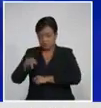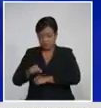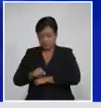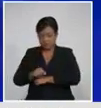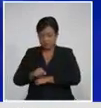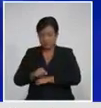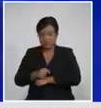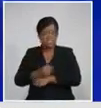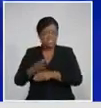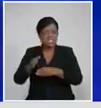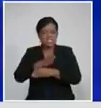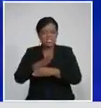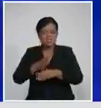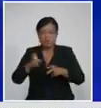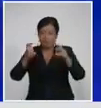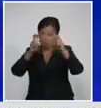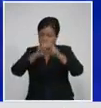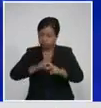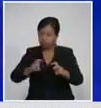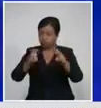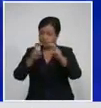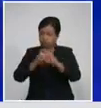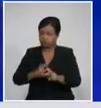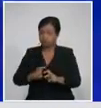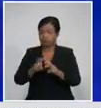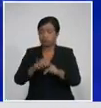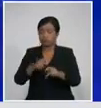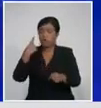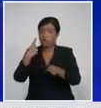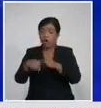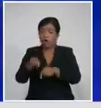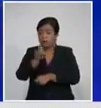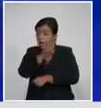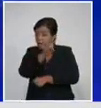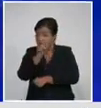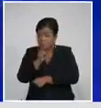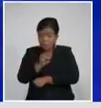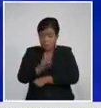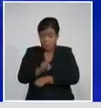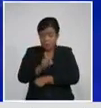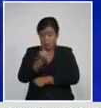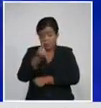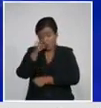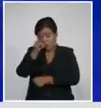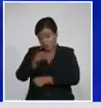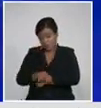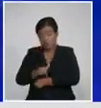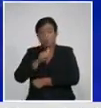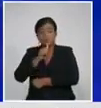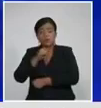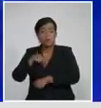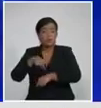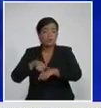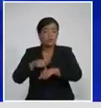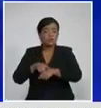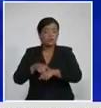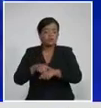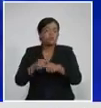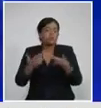estudio de intervención? Y la otra pregunta que nos traslada un televidente en estos momentos es ¿cuándo se